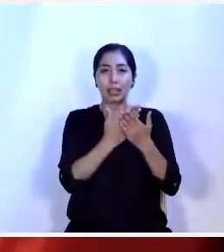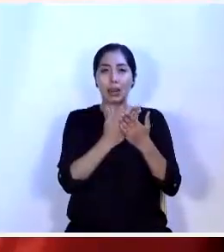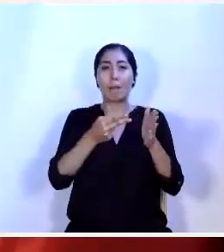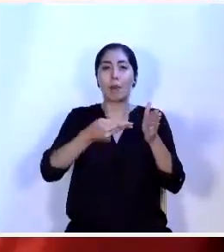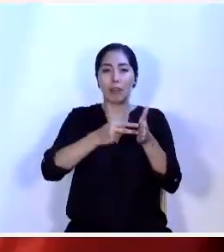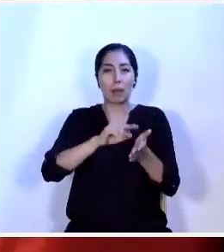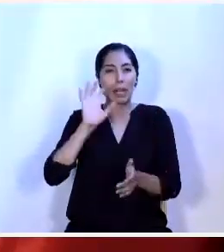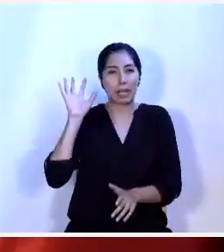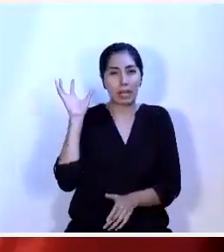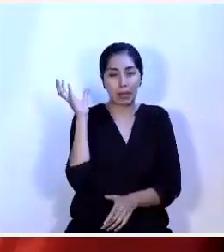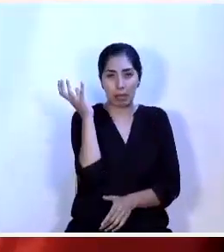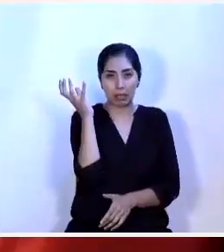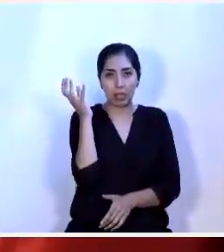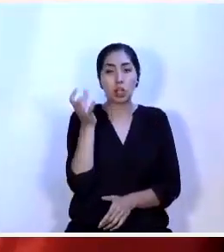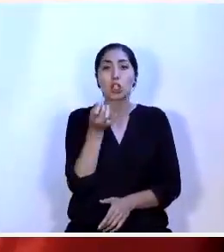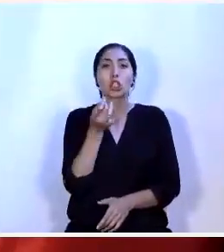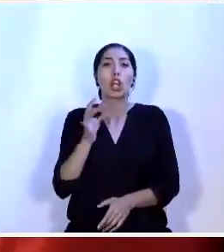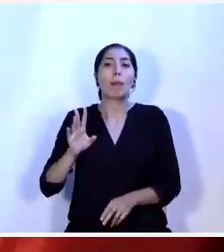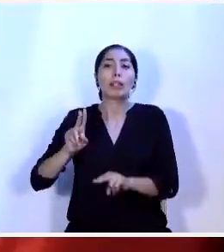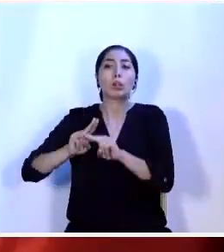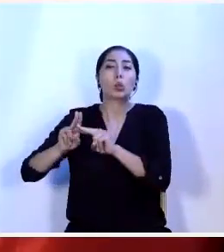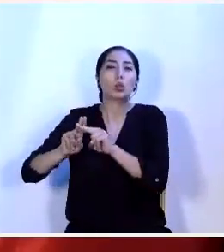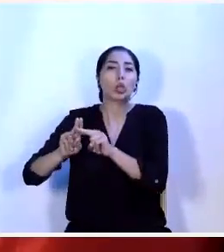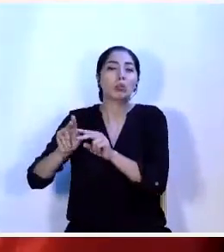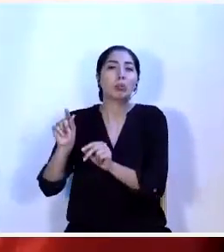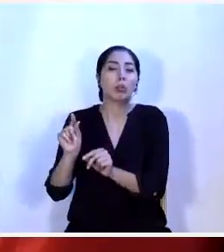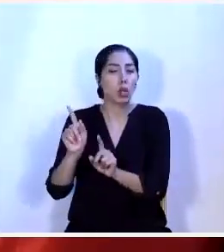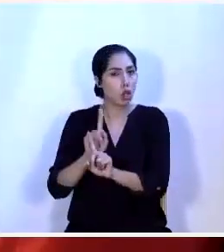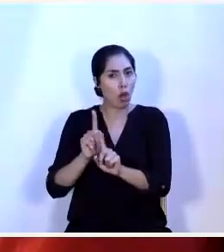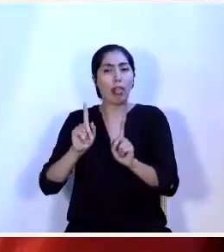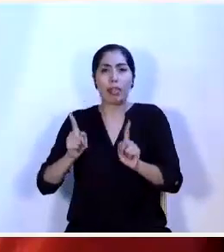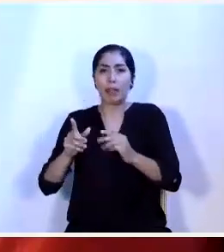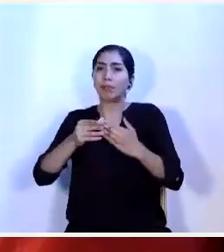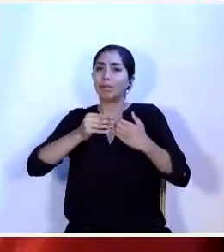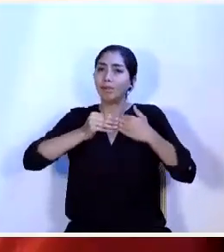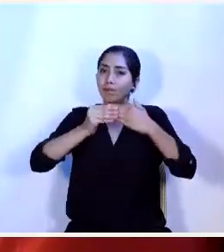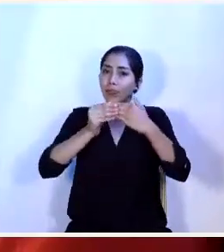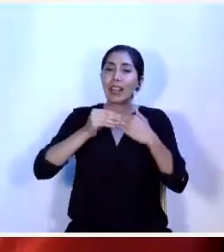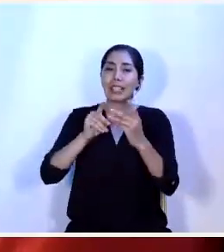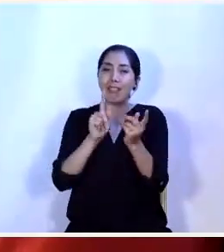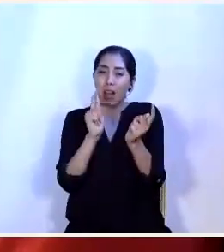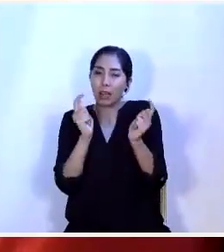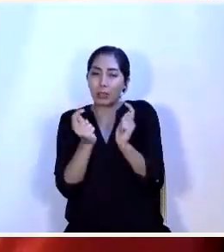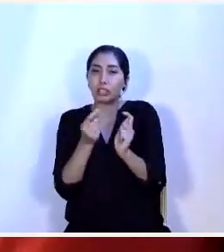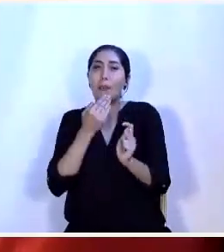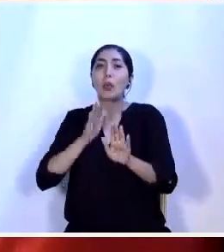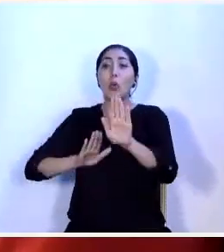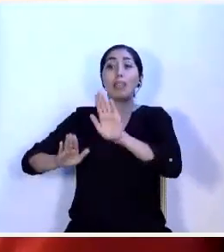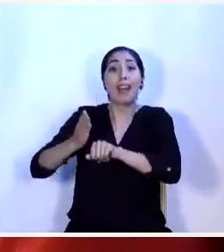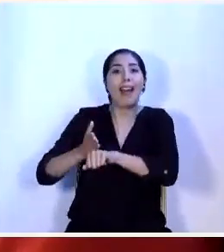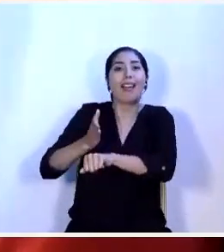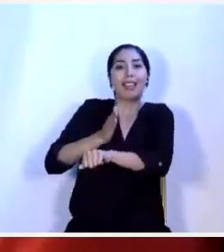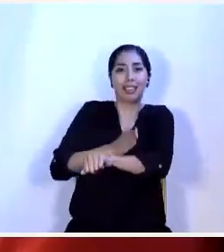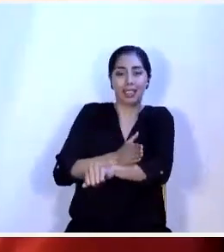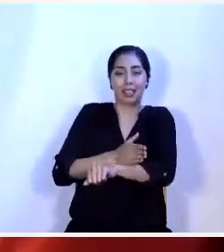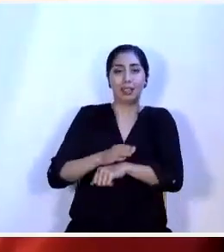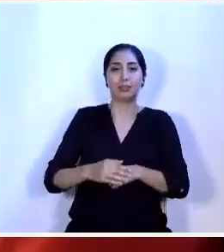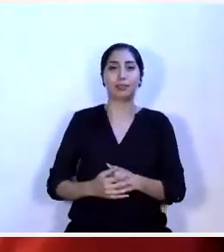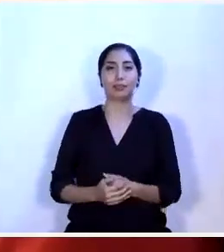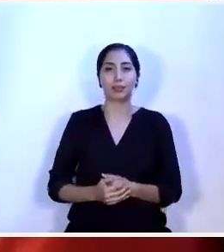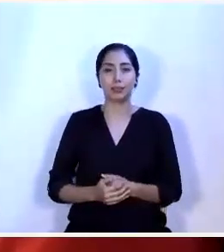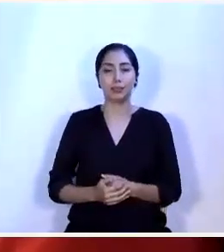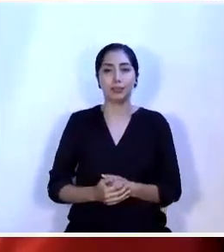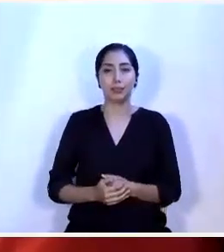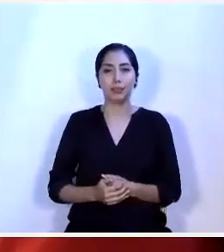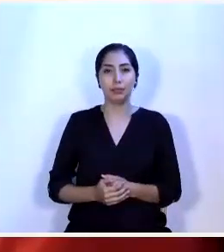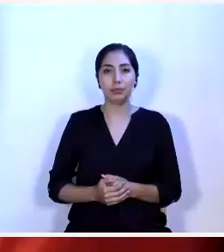no solamente mediante medidas de mitigación, sino también de adaptación y prevención, anticiparse. El